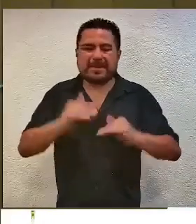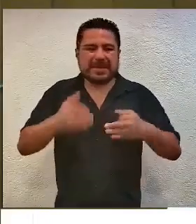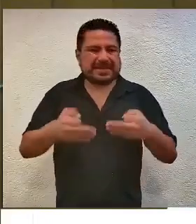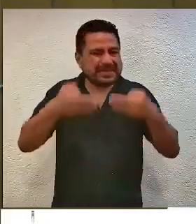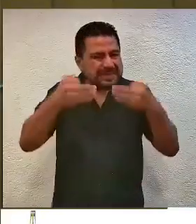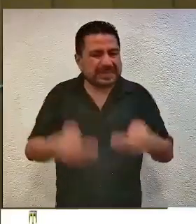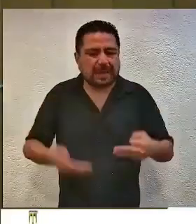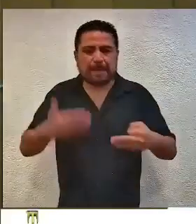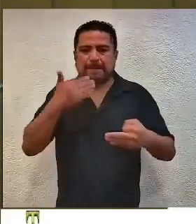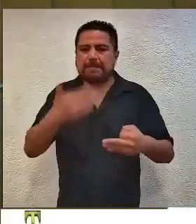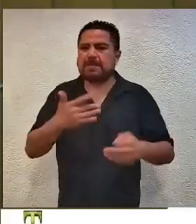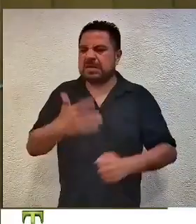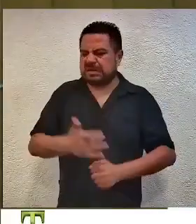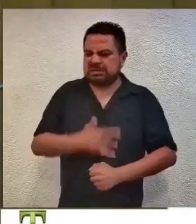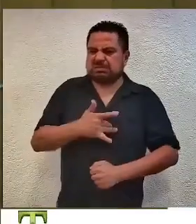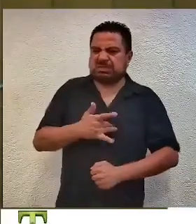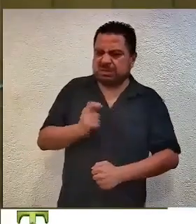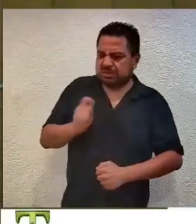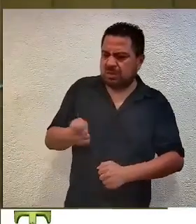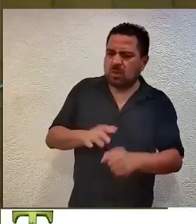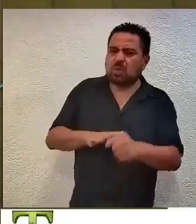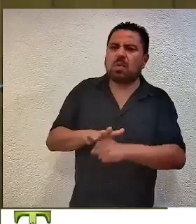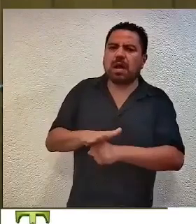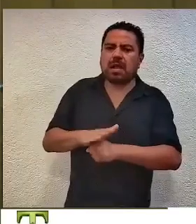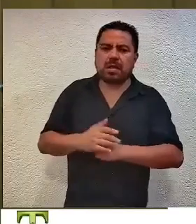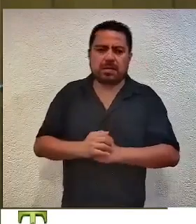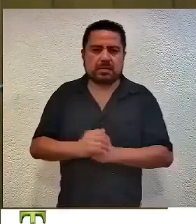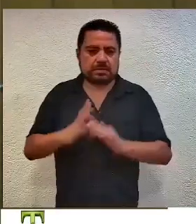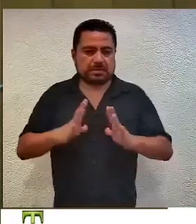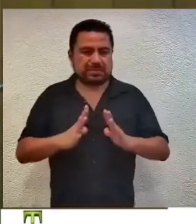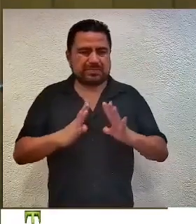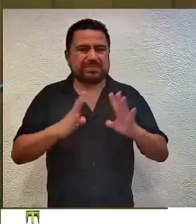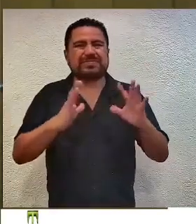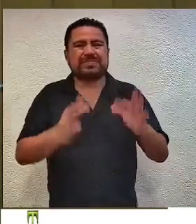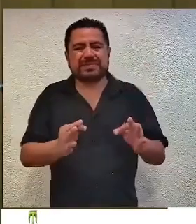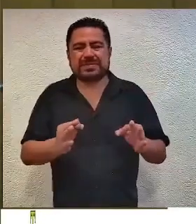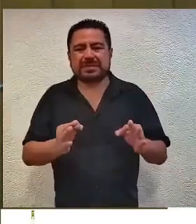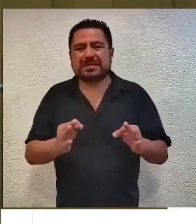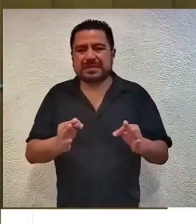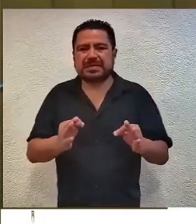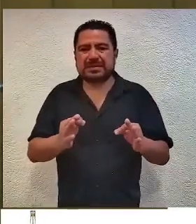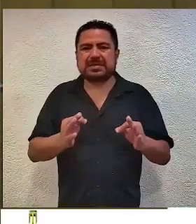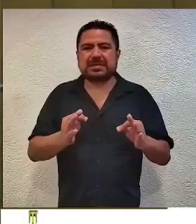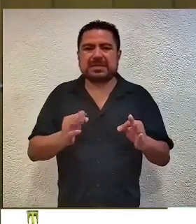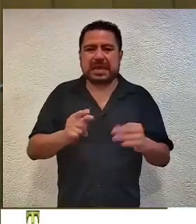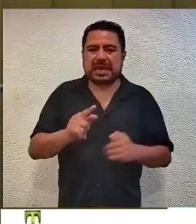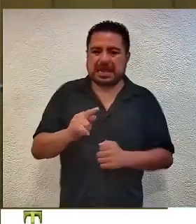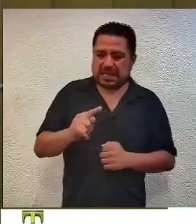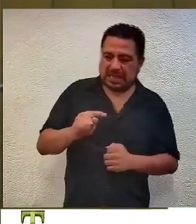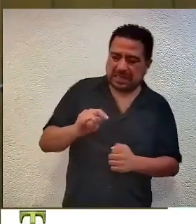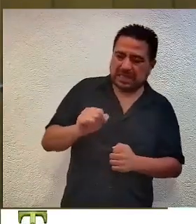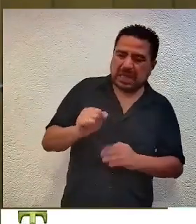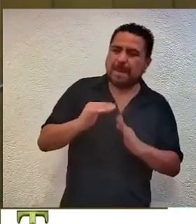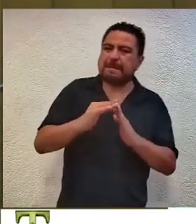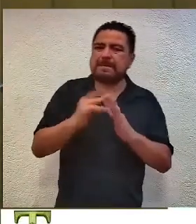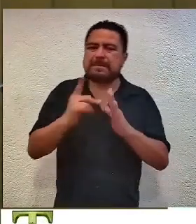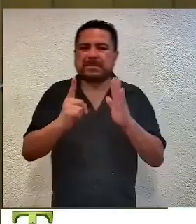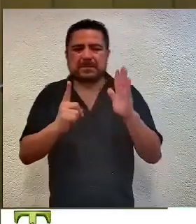la pretensión, la causa, litis y la